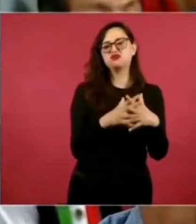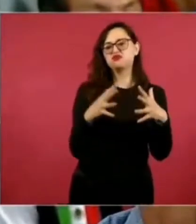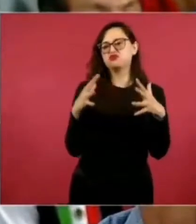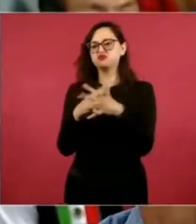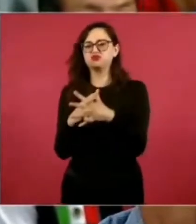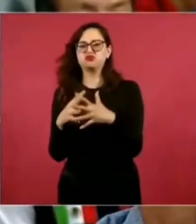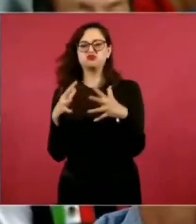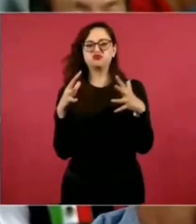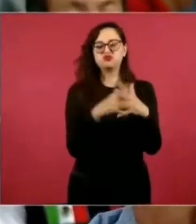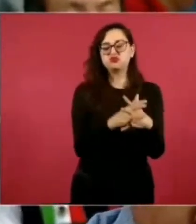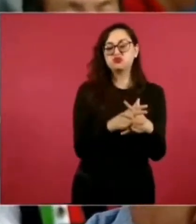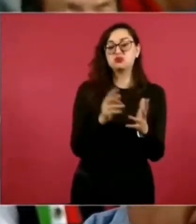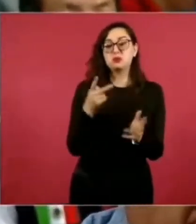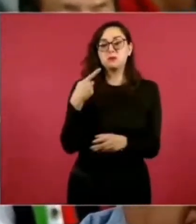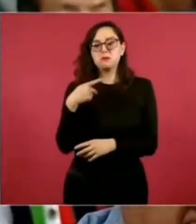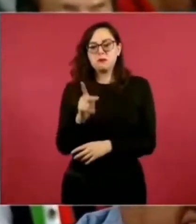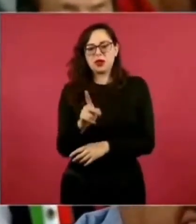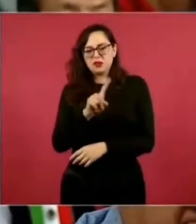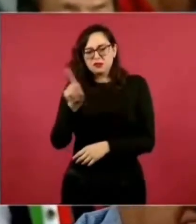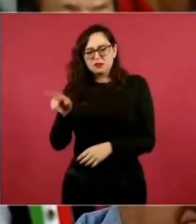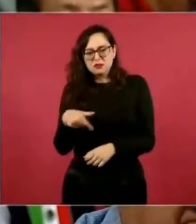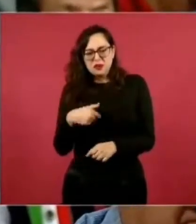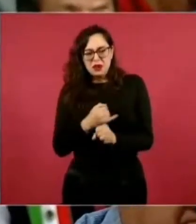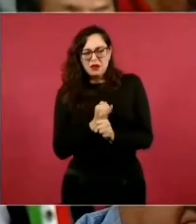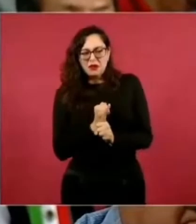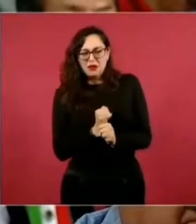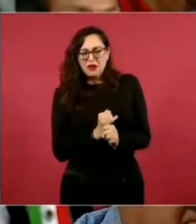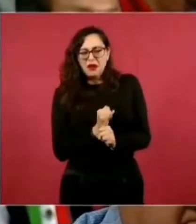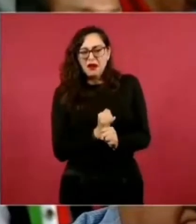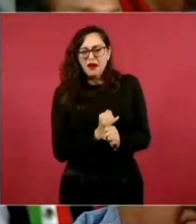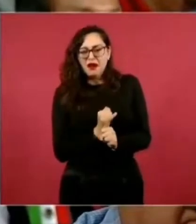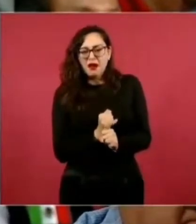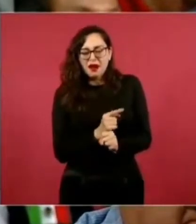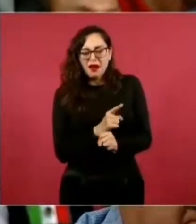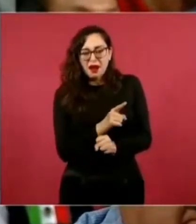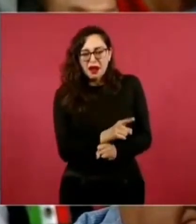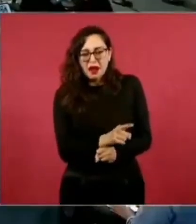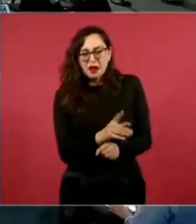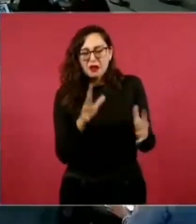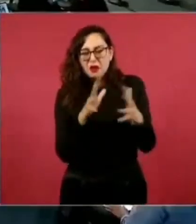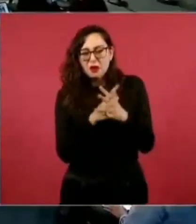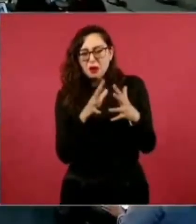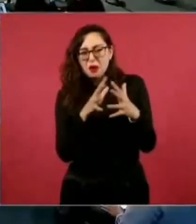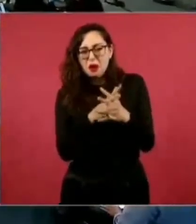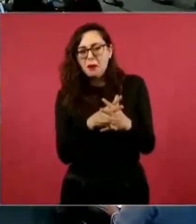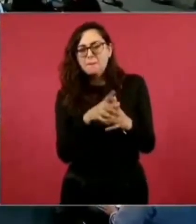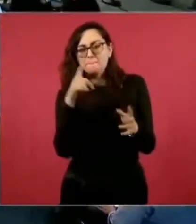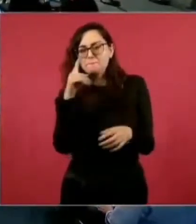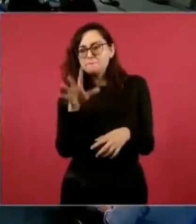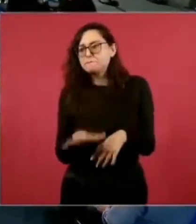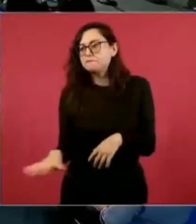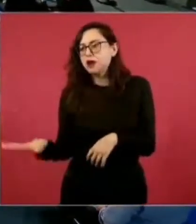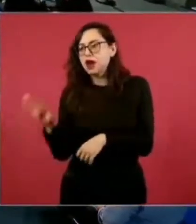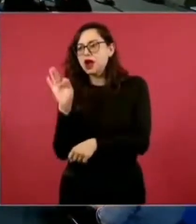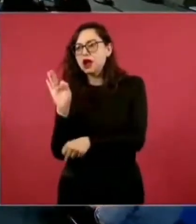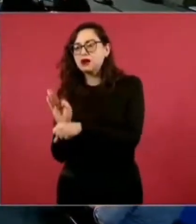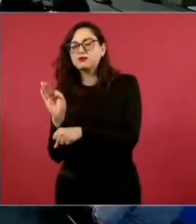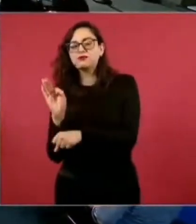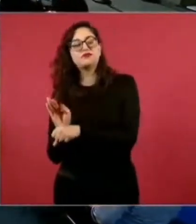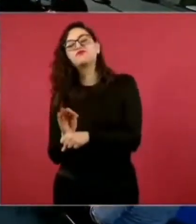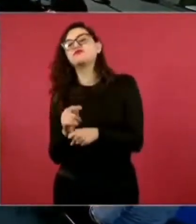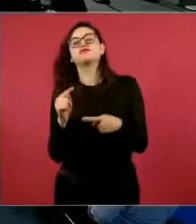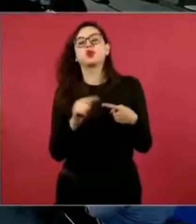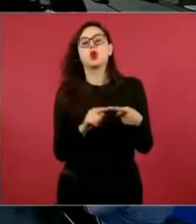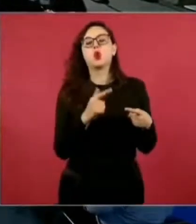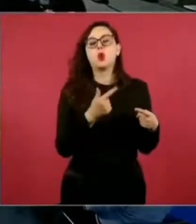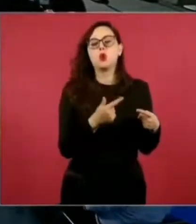con investigaciones periodísticas dimos a conocer que no era para salvaguardar a los ciudadanos, sino que los GOPES y los policías